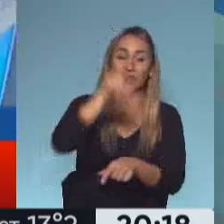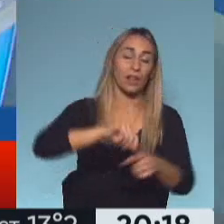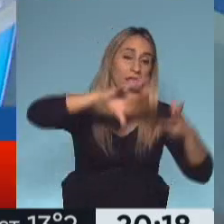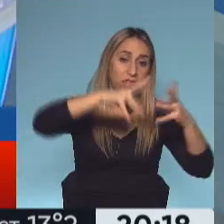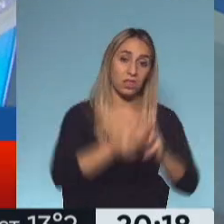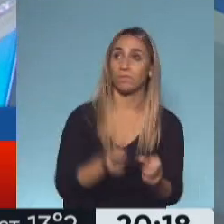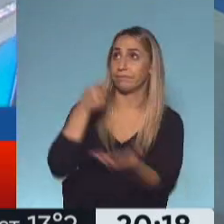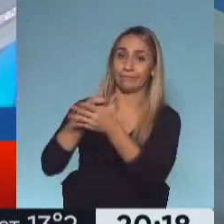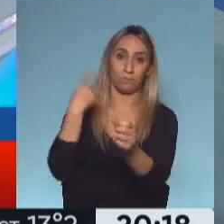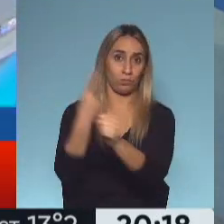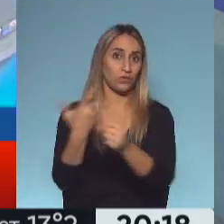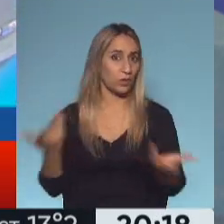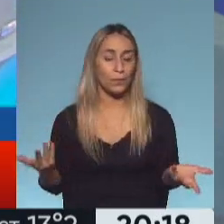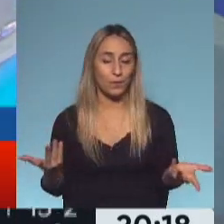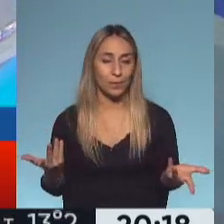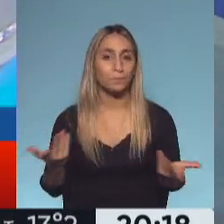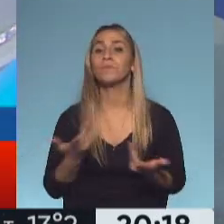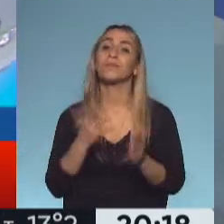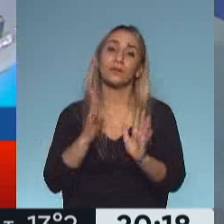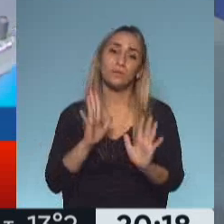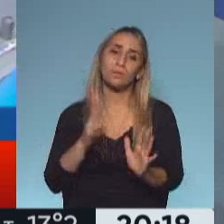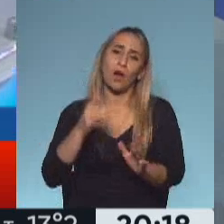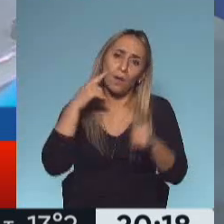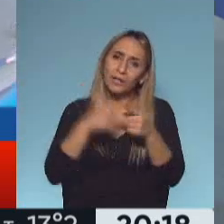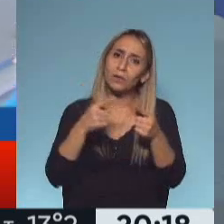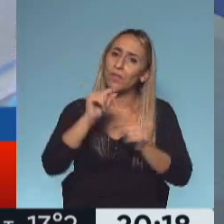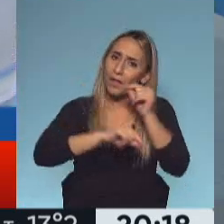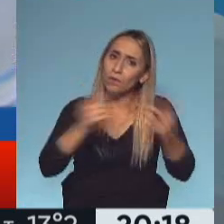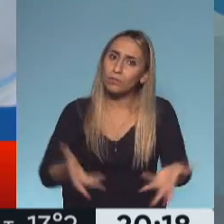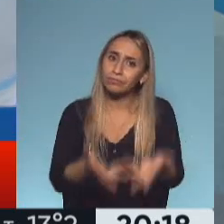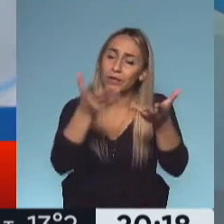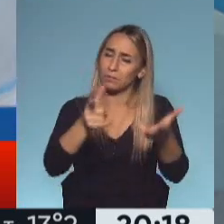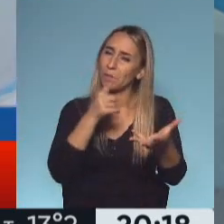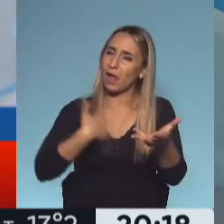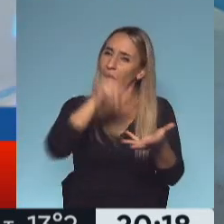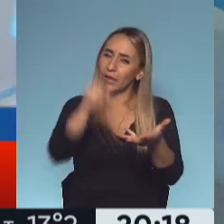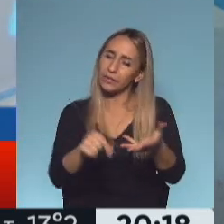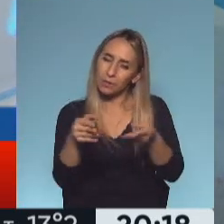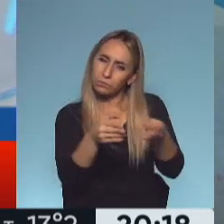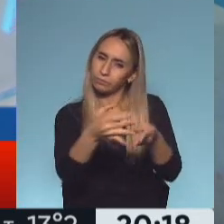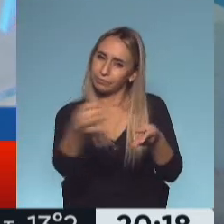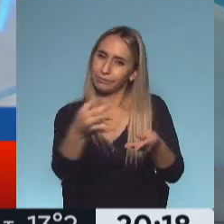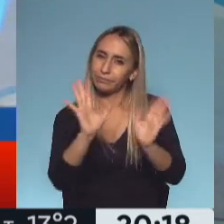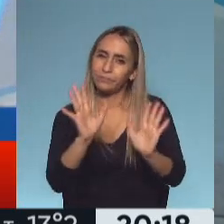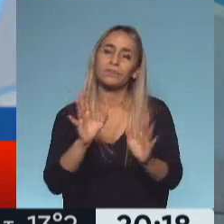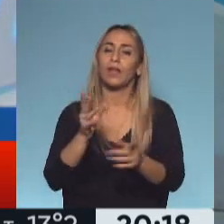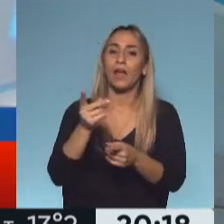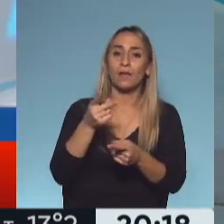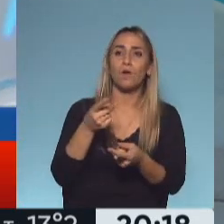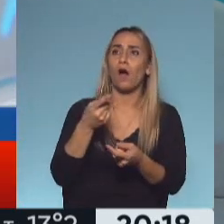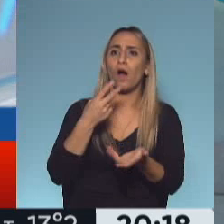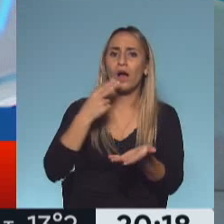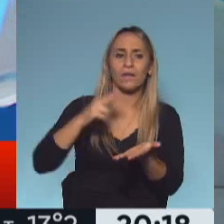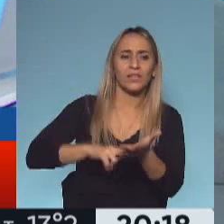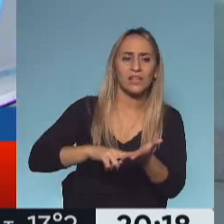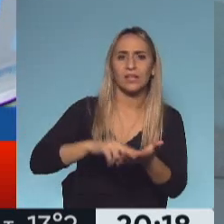camino siempre es volver a crecer, y creo que Argentina está recuperando ese camino, es reducir el déficit fiscal no por ajuste, por recorte de gastos,